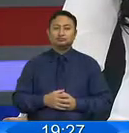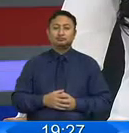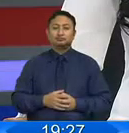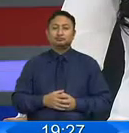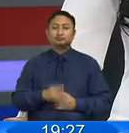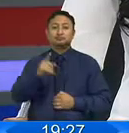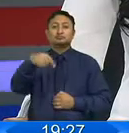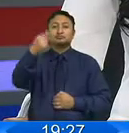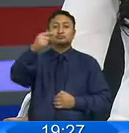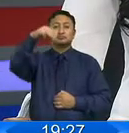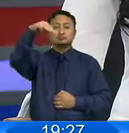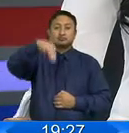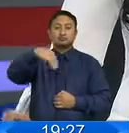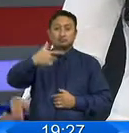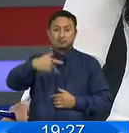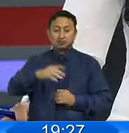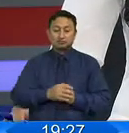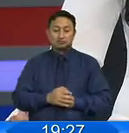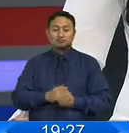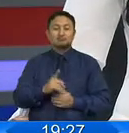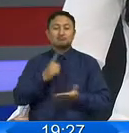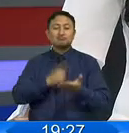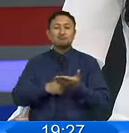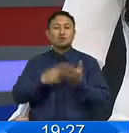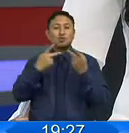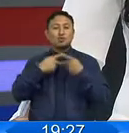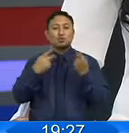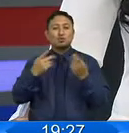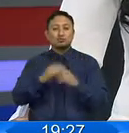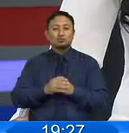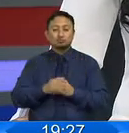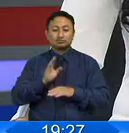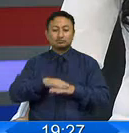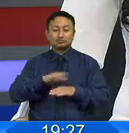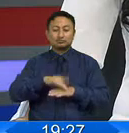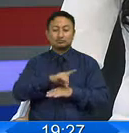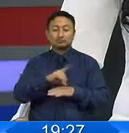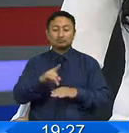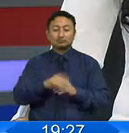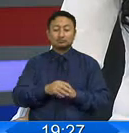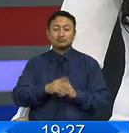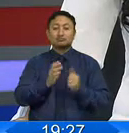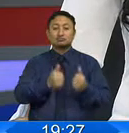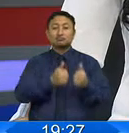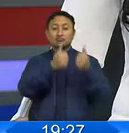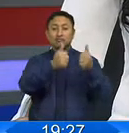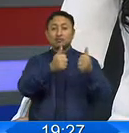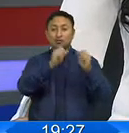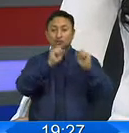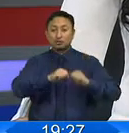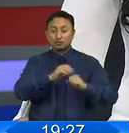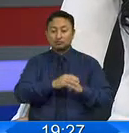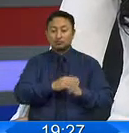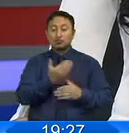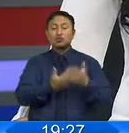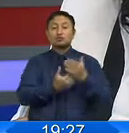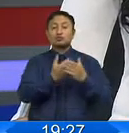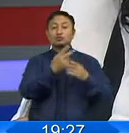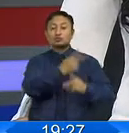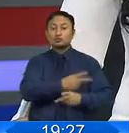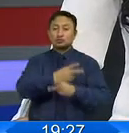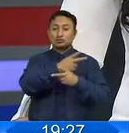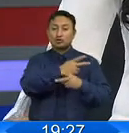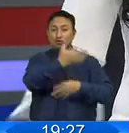El próximo martes se desarrollarán las audiencias públicas por las impugnaciones presentadas a los candidatos para conformar el nuevo Consejo